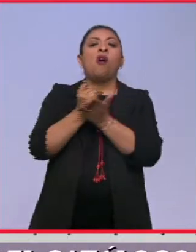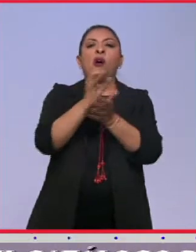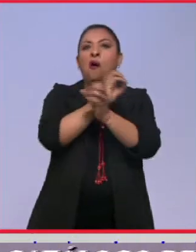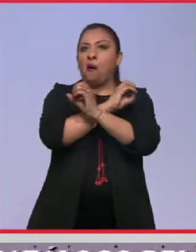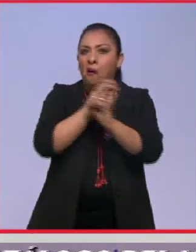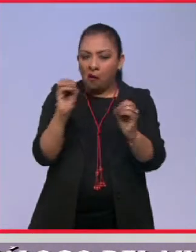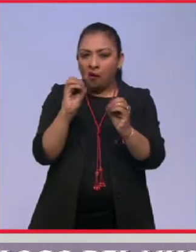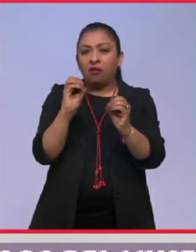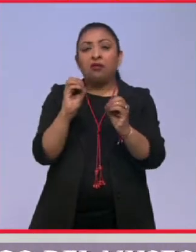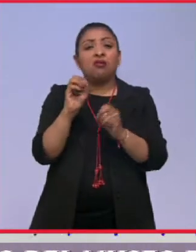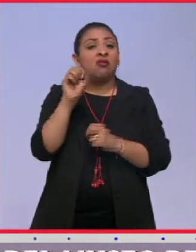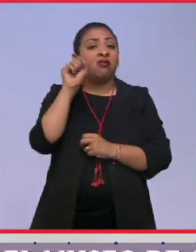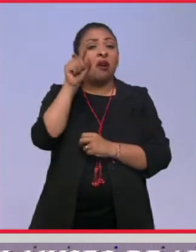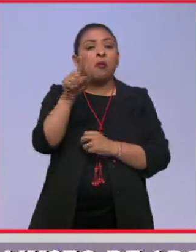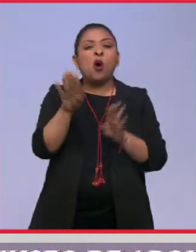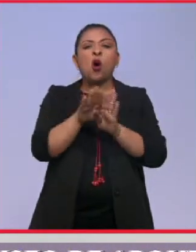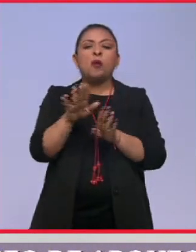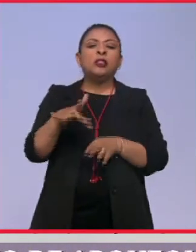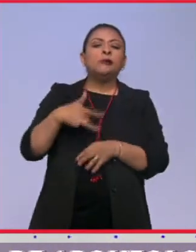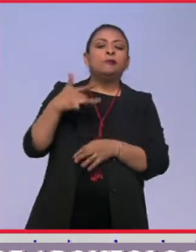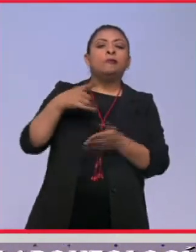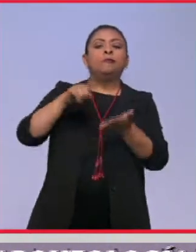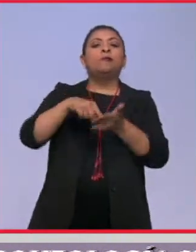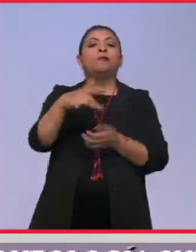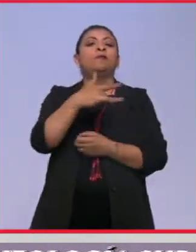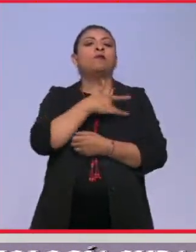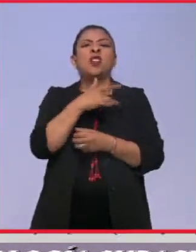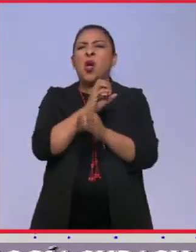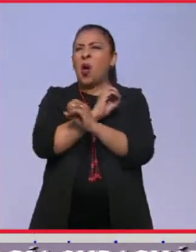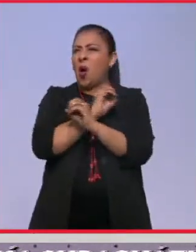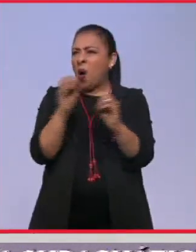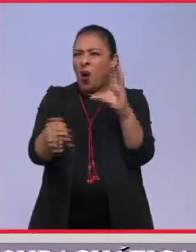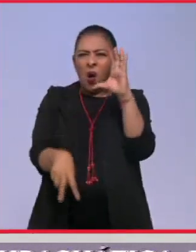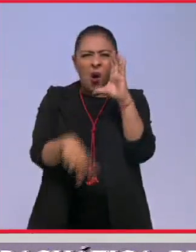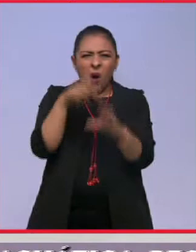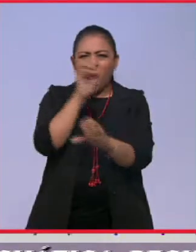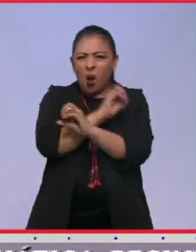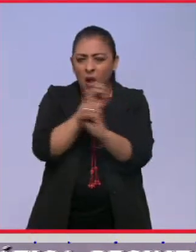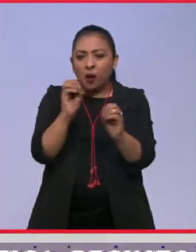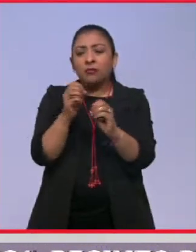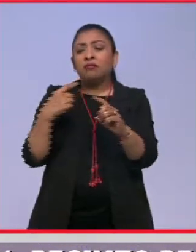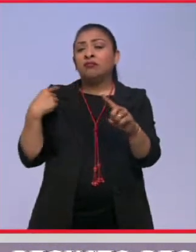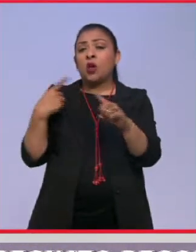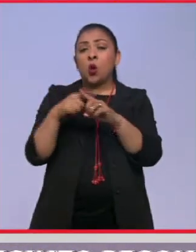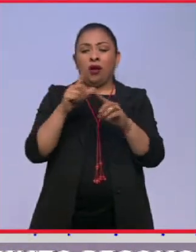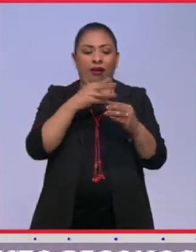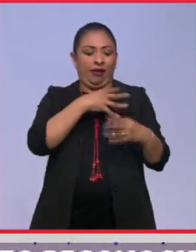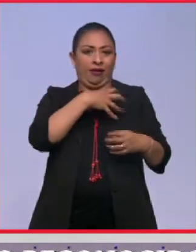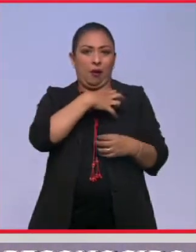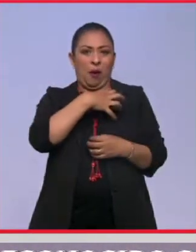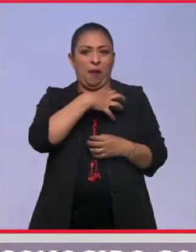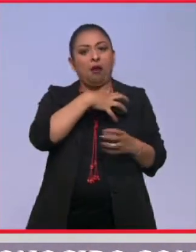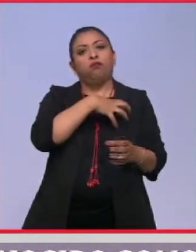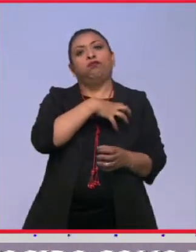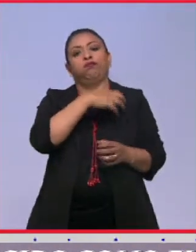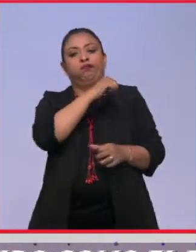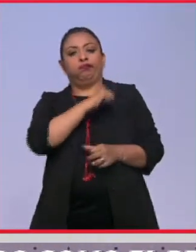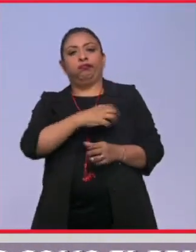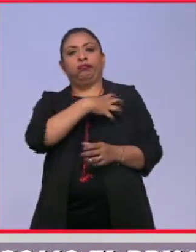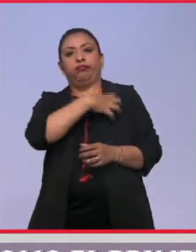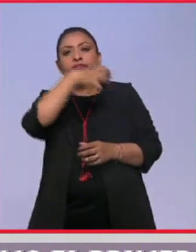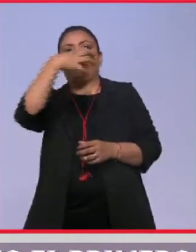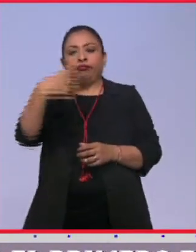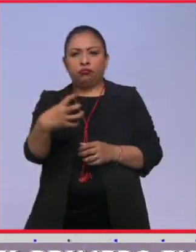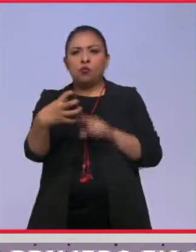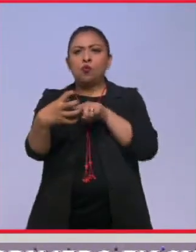decisiones y tampoco percepciones en el corazón es que durante los trasplantes del corazón se puede inclusive